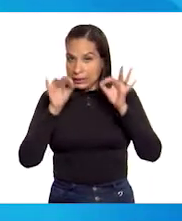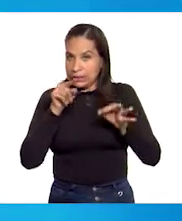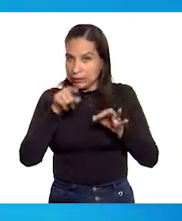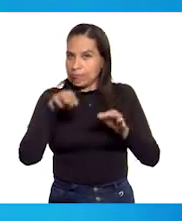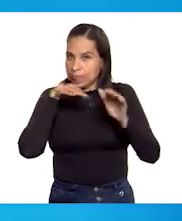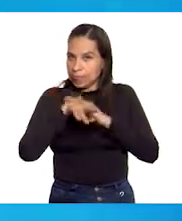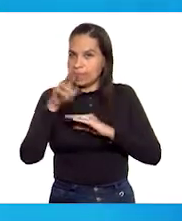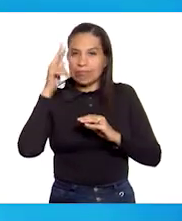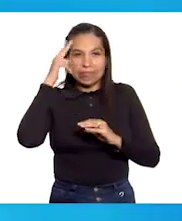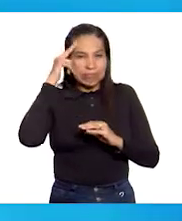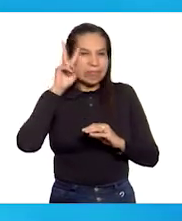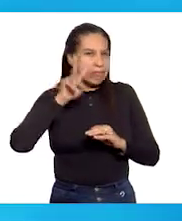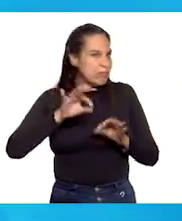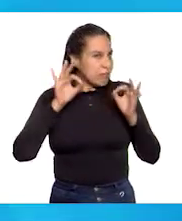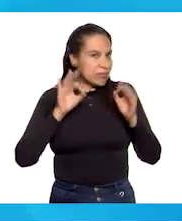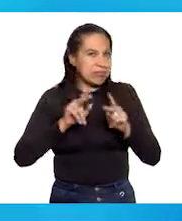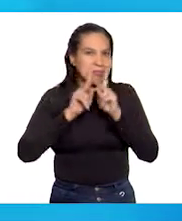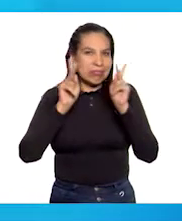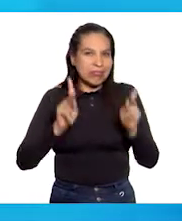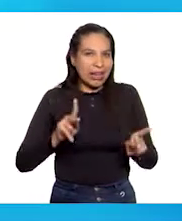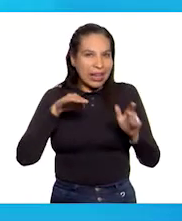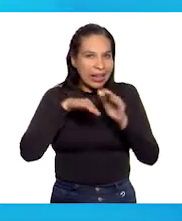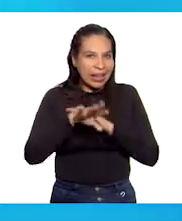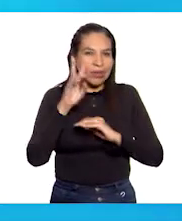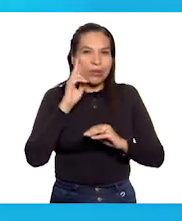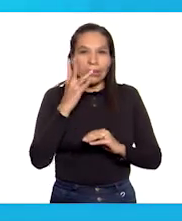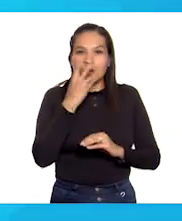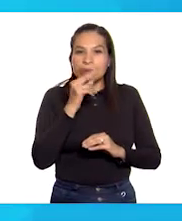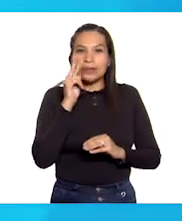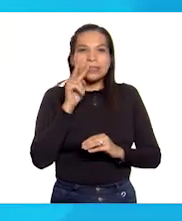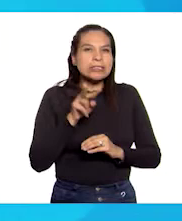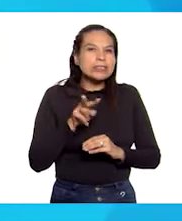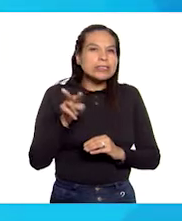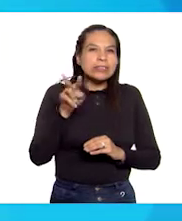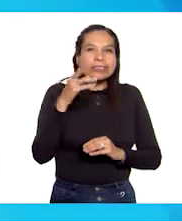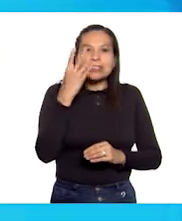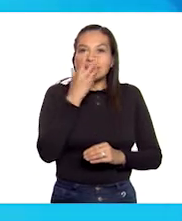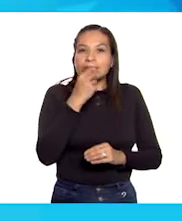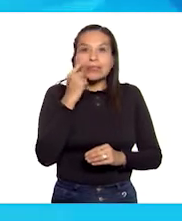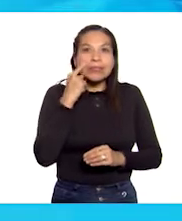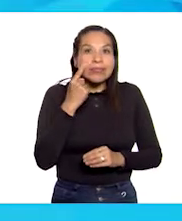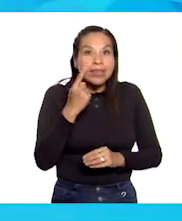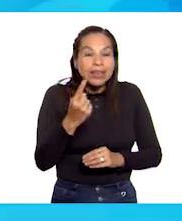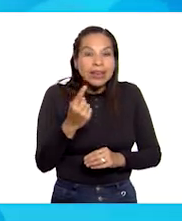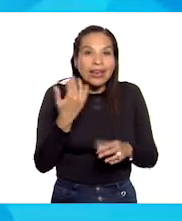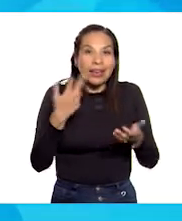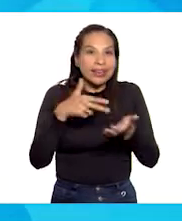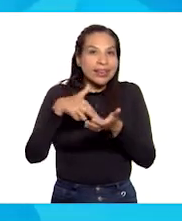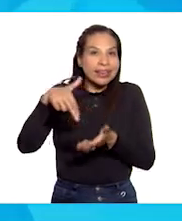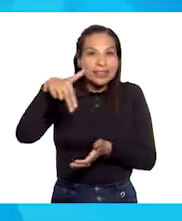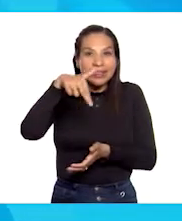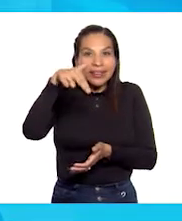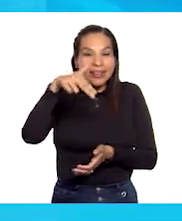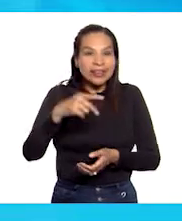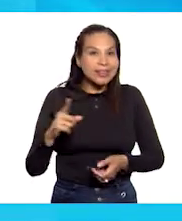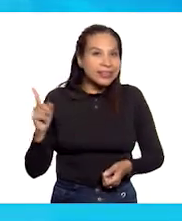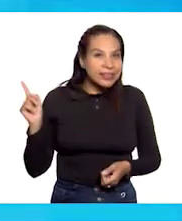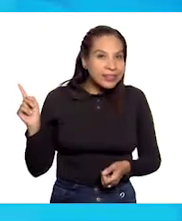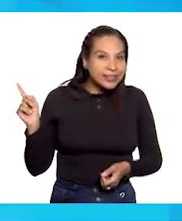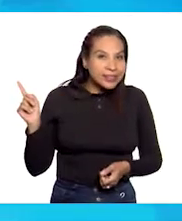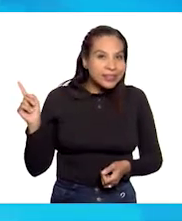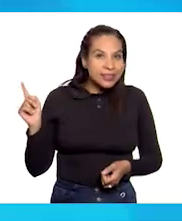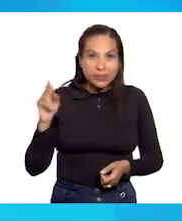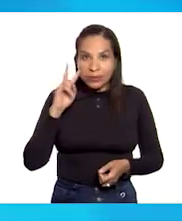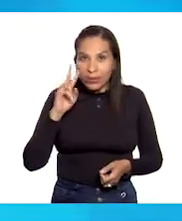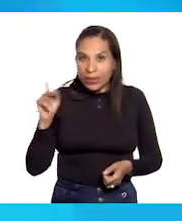palacio. Mira, y con tu mouse. A ver, ¿dónde más? Puedes lobby subir. Lobby superior. Ajá, ahí hay unas escaleras. Ah.